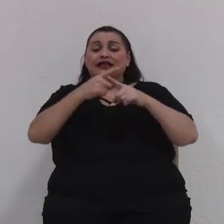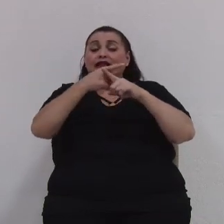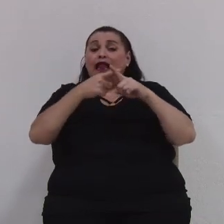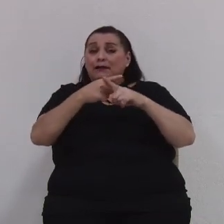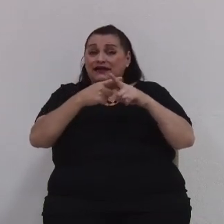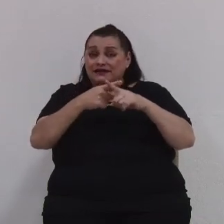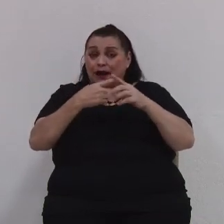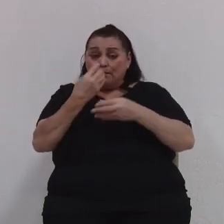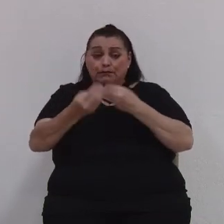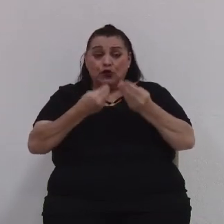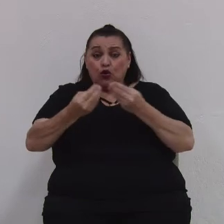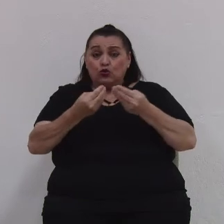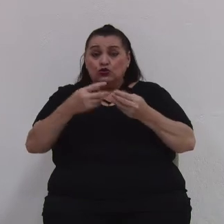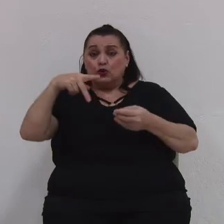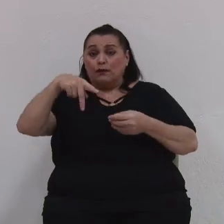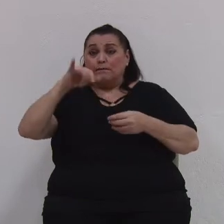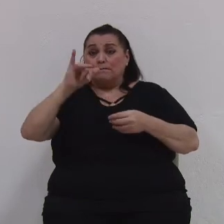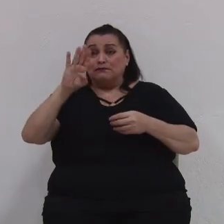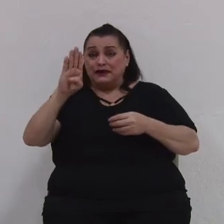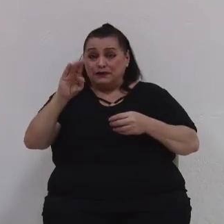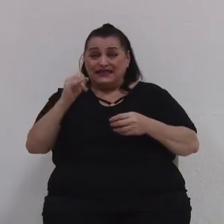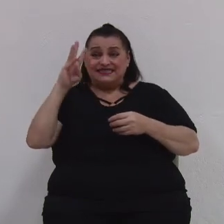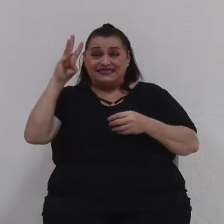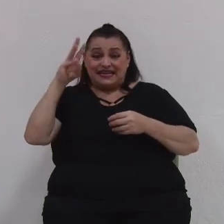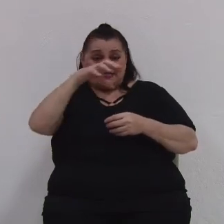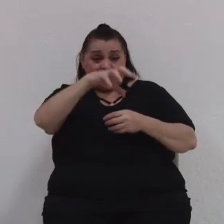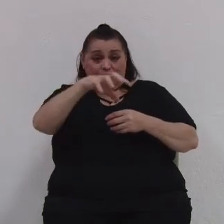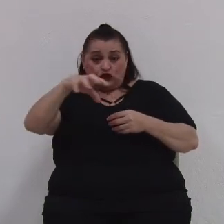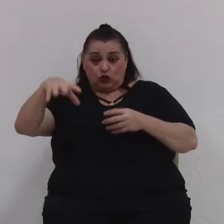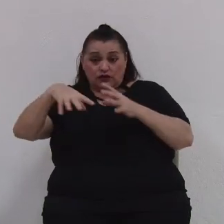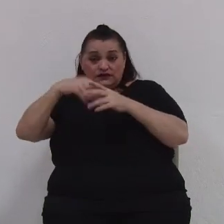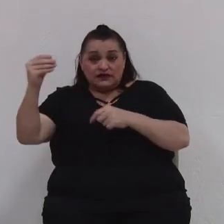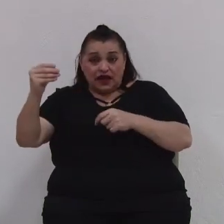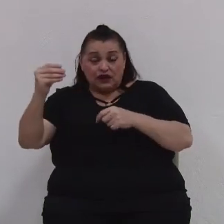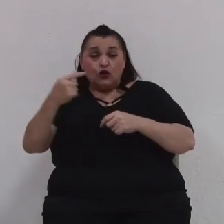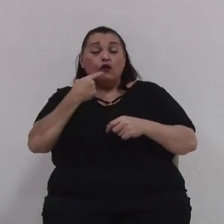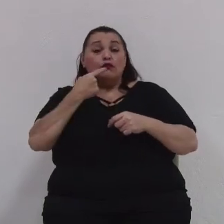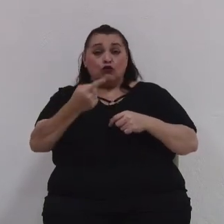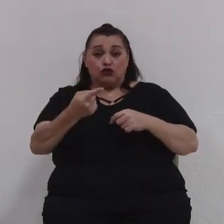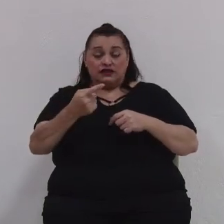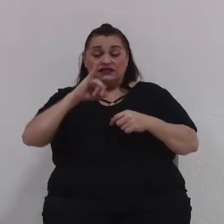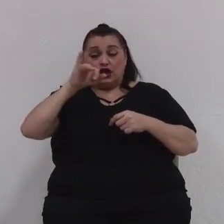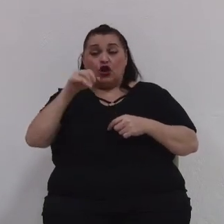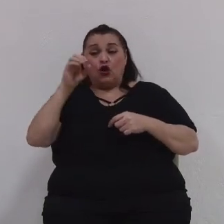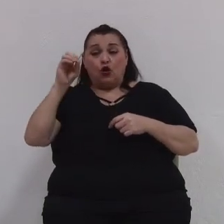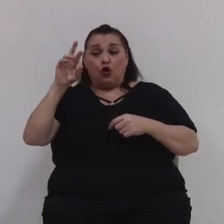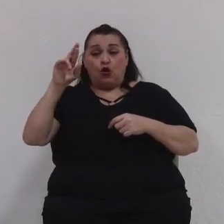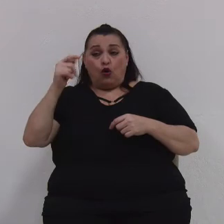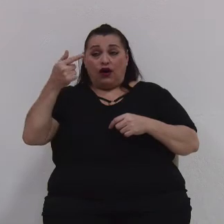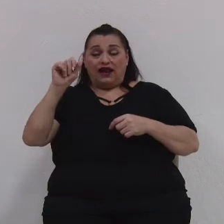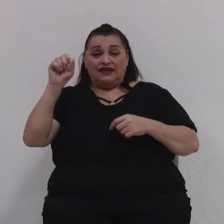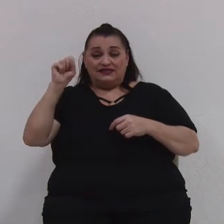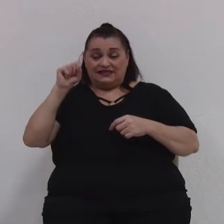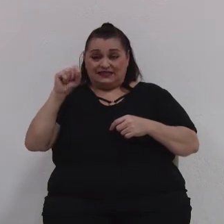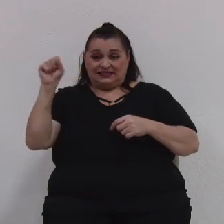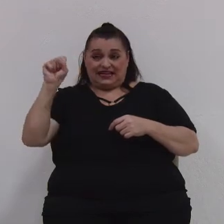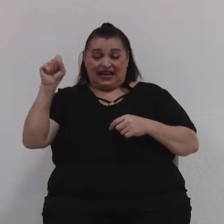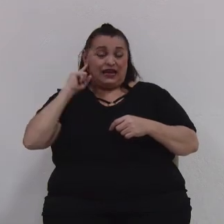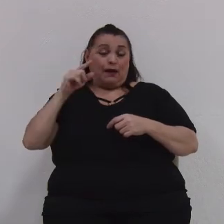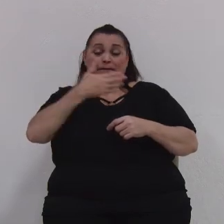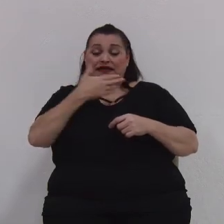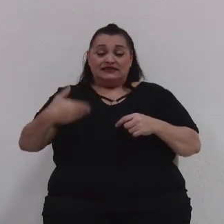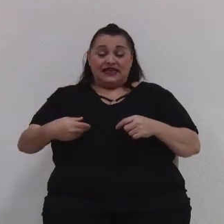del Producto Interno Bruto de este país sale de 6 cantones. Y como dijo Jorge Sequeira, el presidente de CINDE,